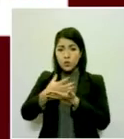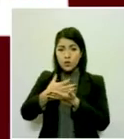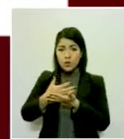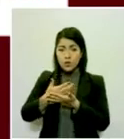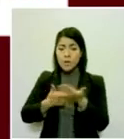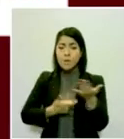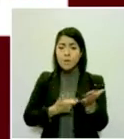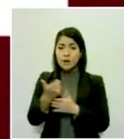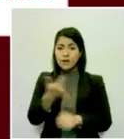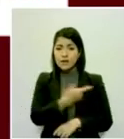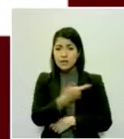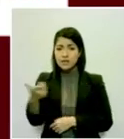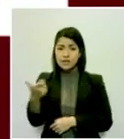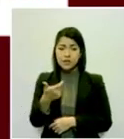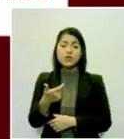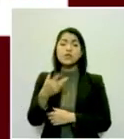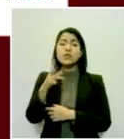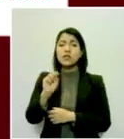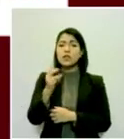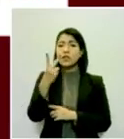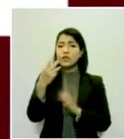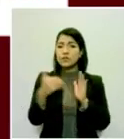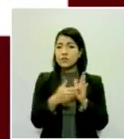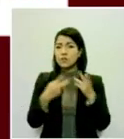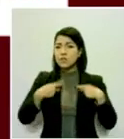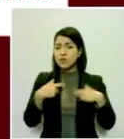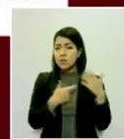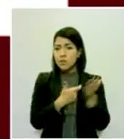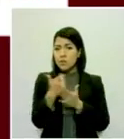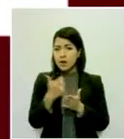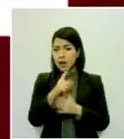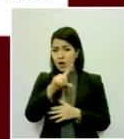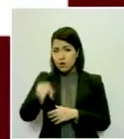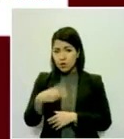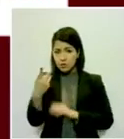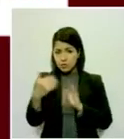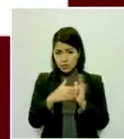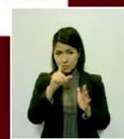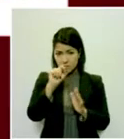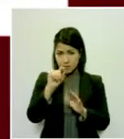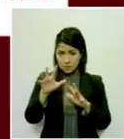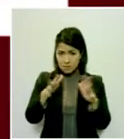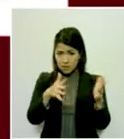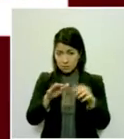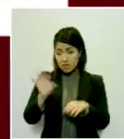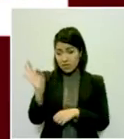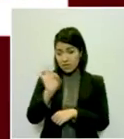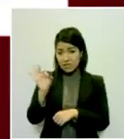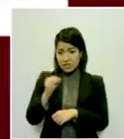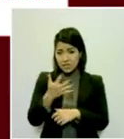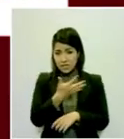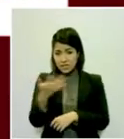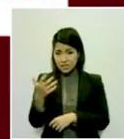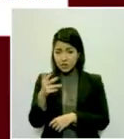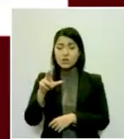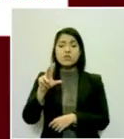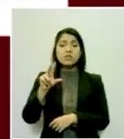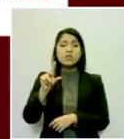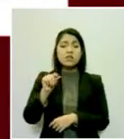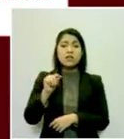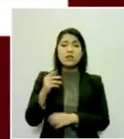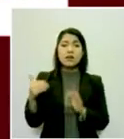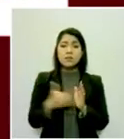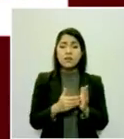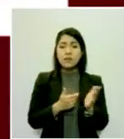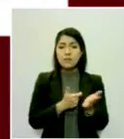pagaron su refrendo 732 mil ciudadanos. En el 2020 queremos pensar que por el tema de la pandemia fueron 570 mil. En